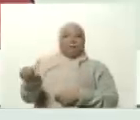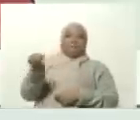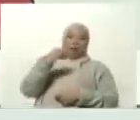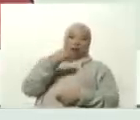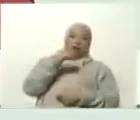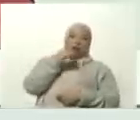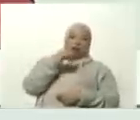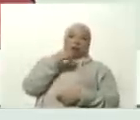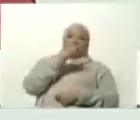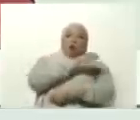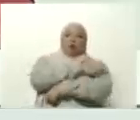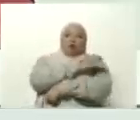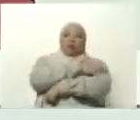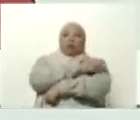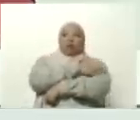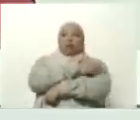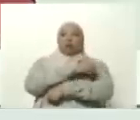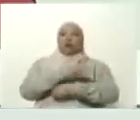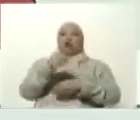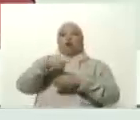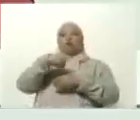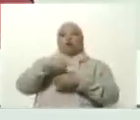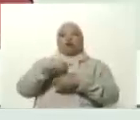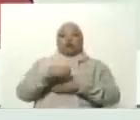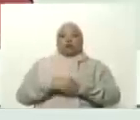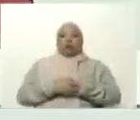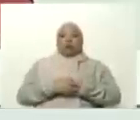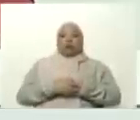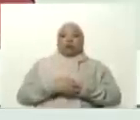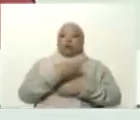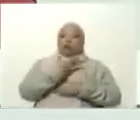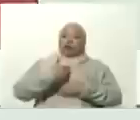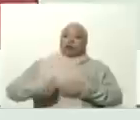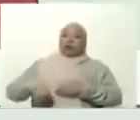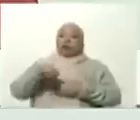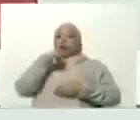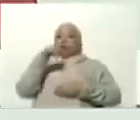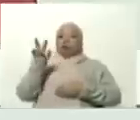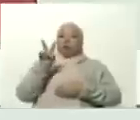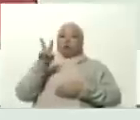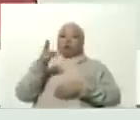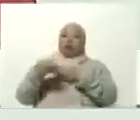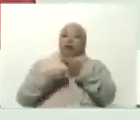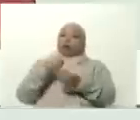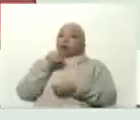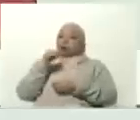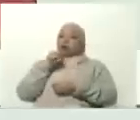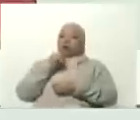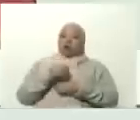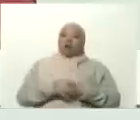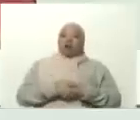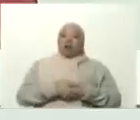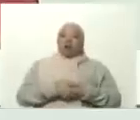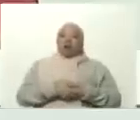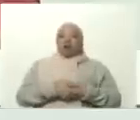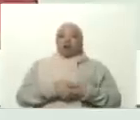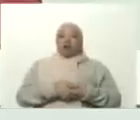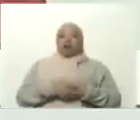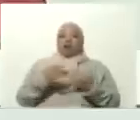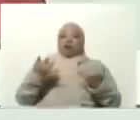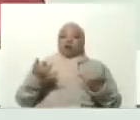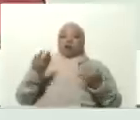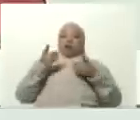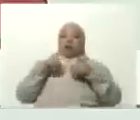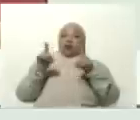está allí. La mayoría en votos y en presencia aquí en el país. El resto son satélites, pues, que han